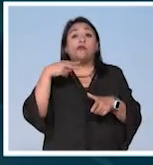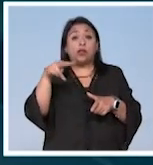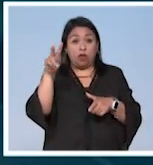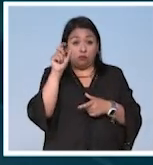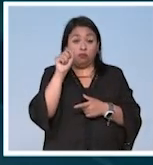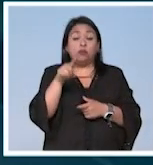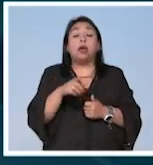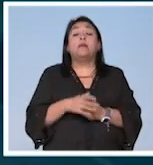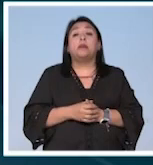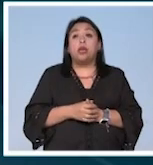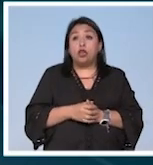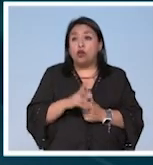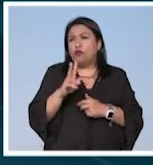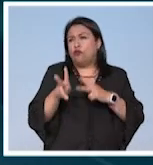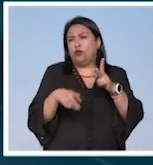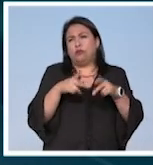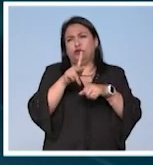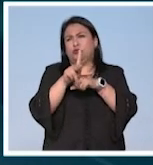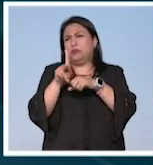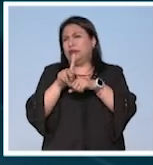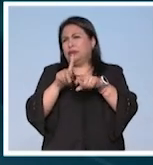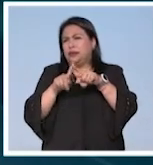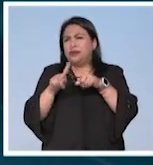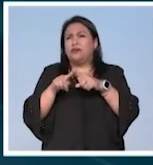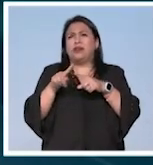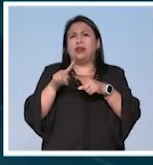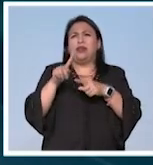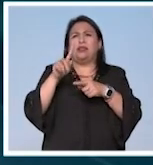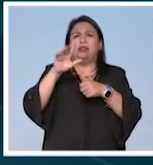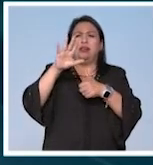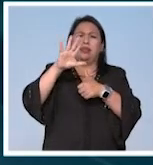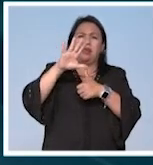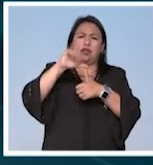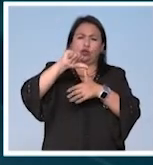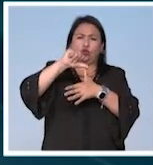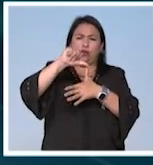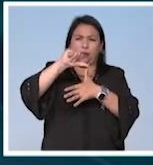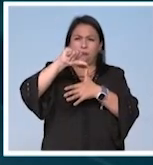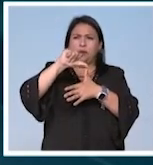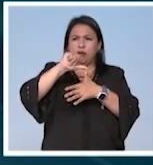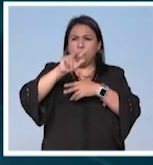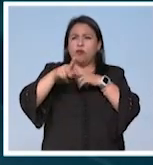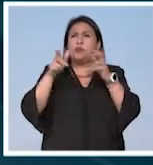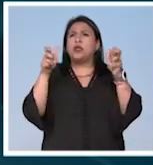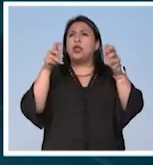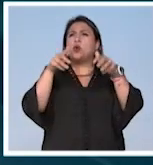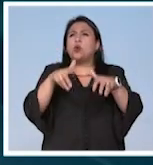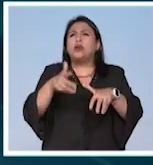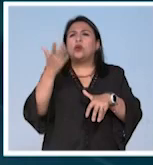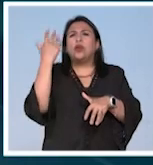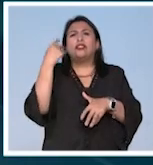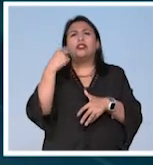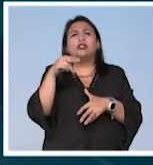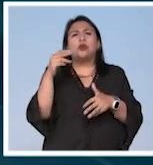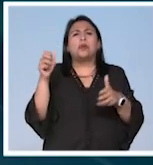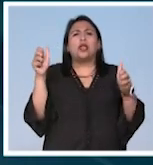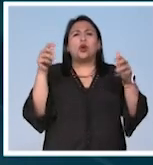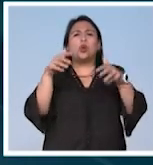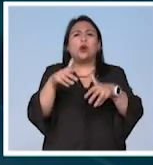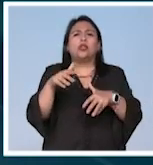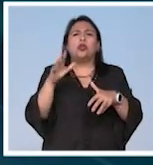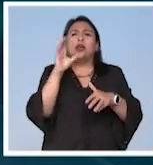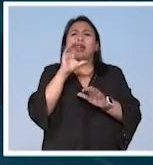eh fuimos a muchos países de Sudamérica un encuentro que se llamaba encuentro de la canción